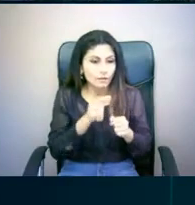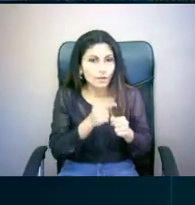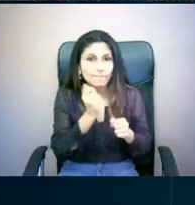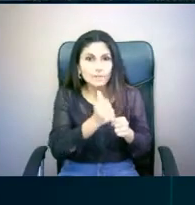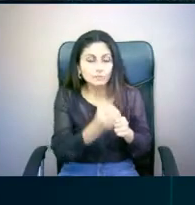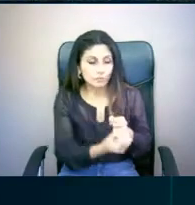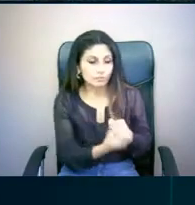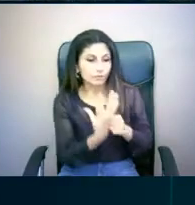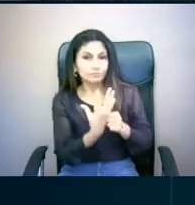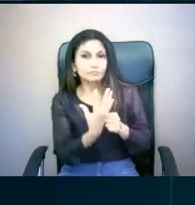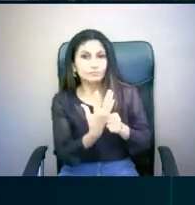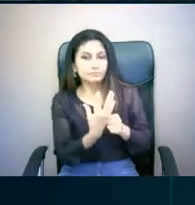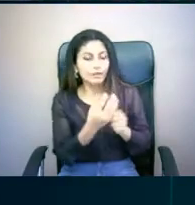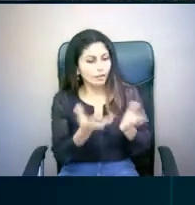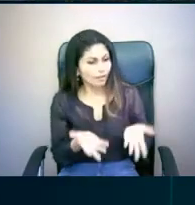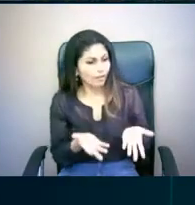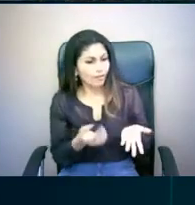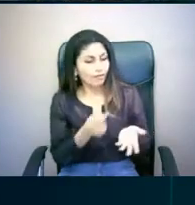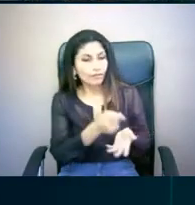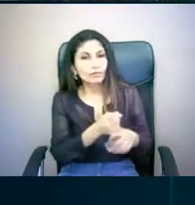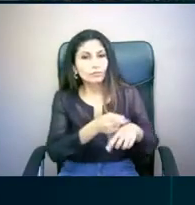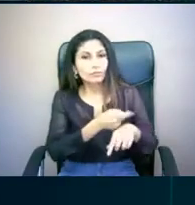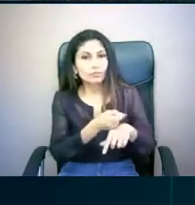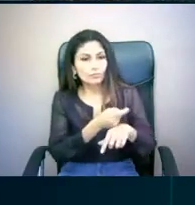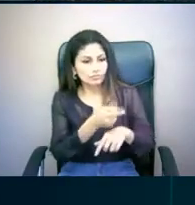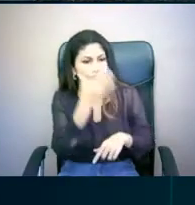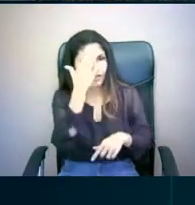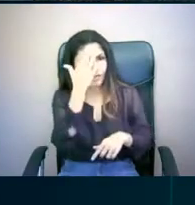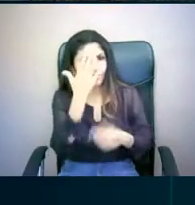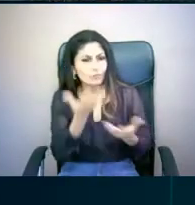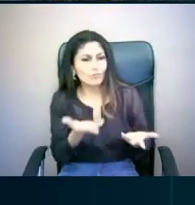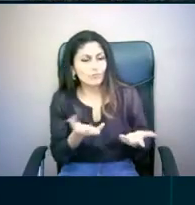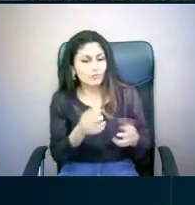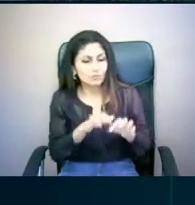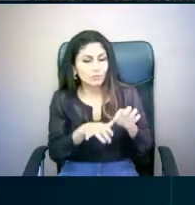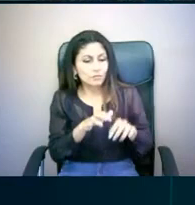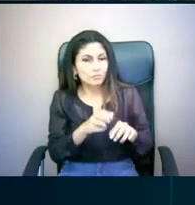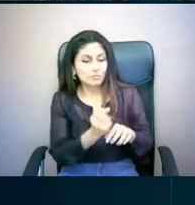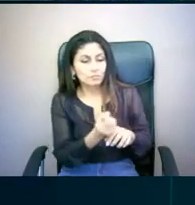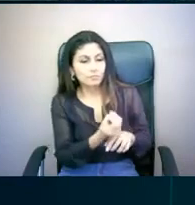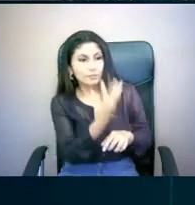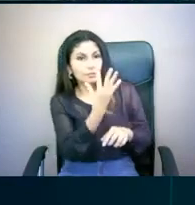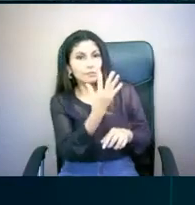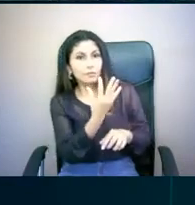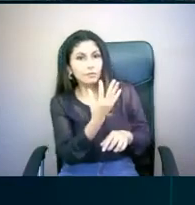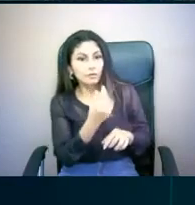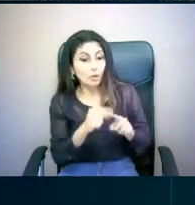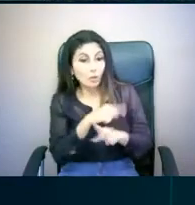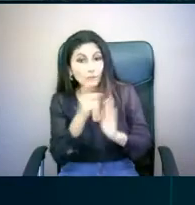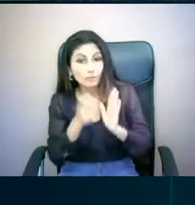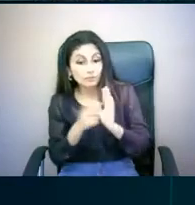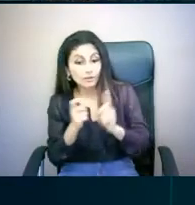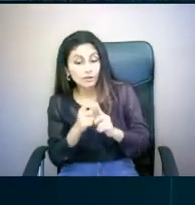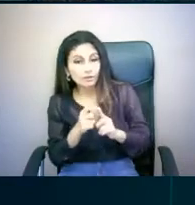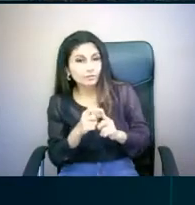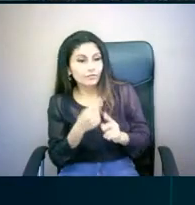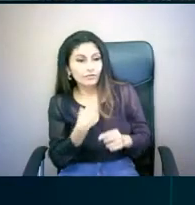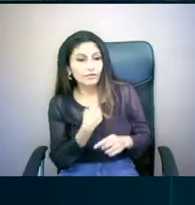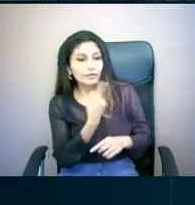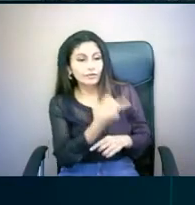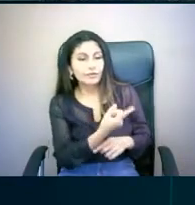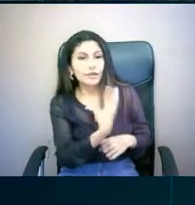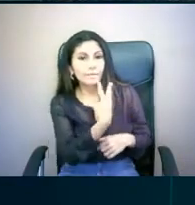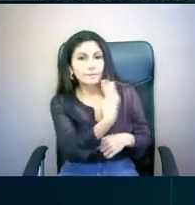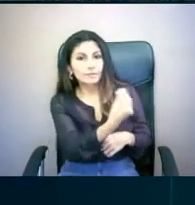interpretando después de haber aprendido de muchas veces pasadas en las cuales escribíamos en una búsqueda determinada, él ya empezó a aprender de nosotros. Por eso es que se habla de